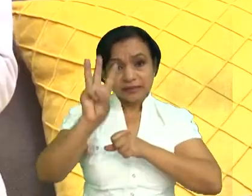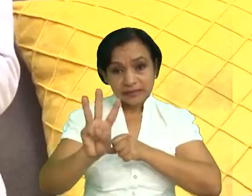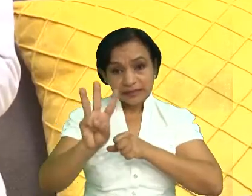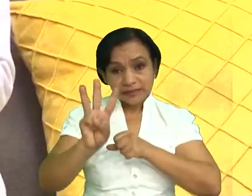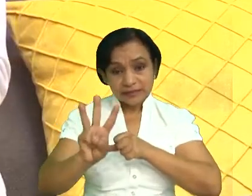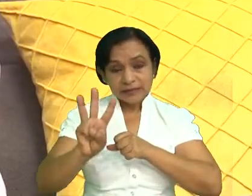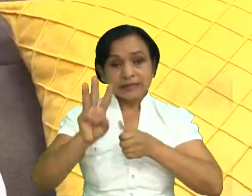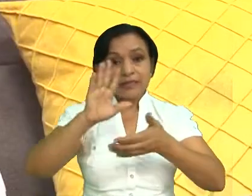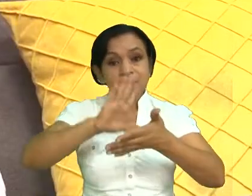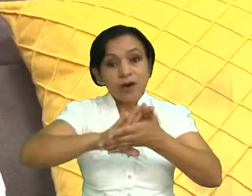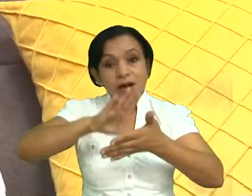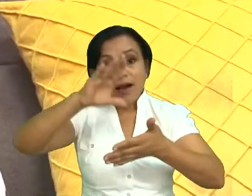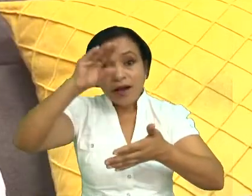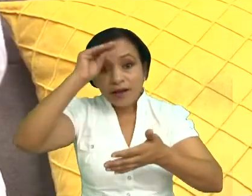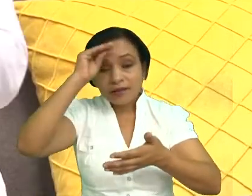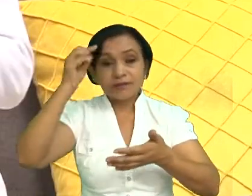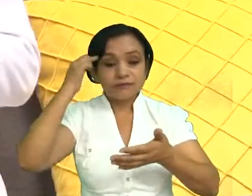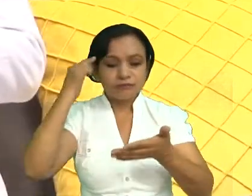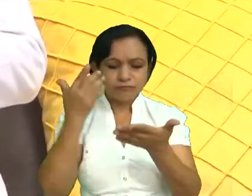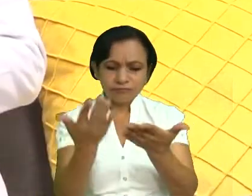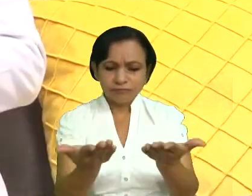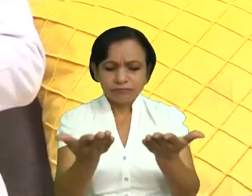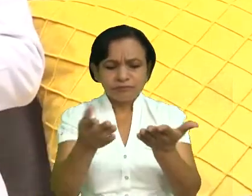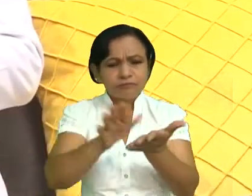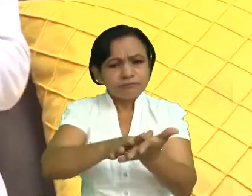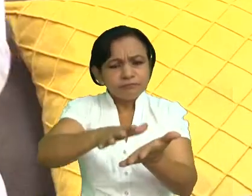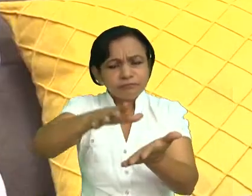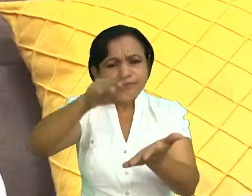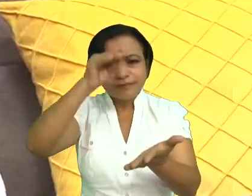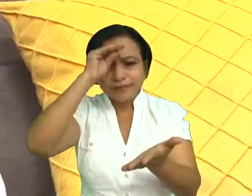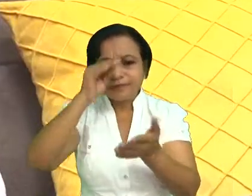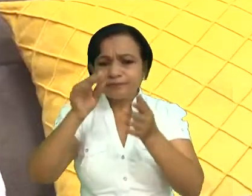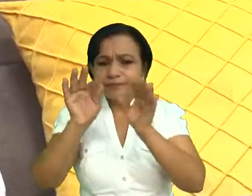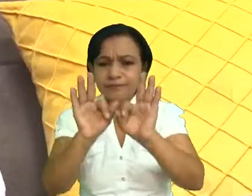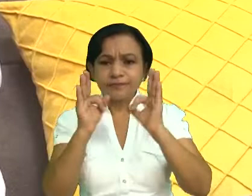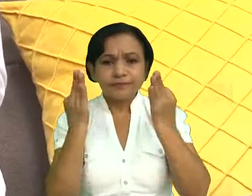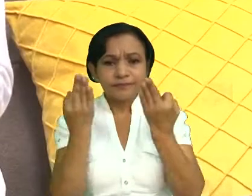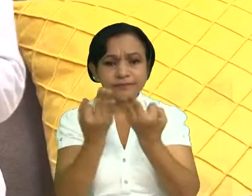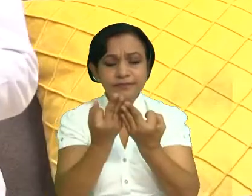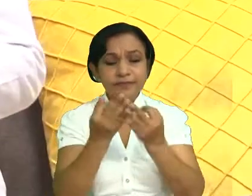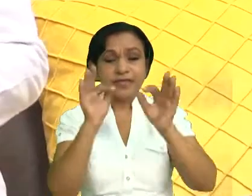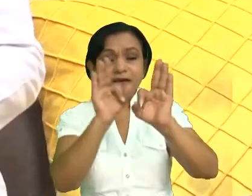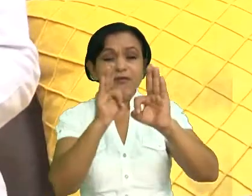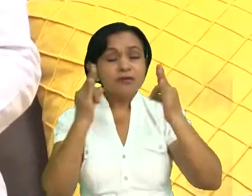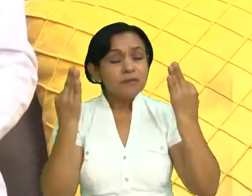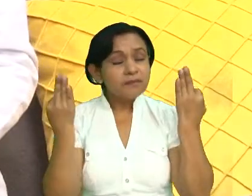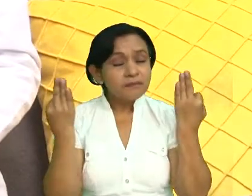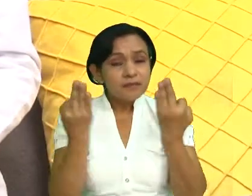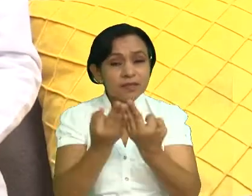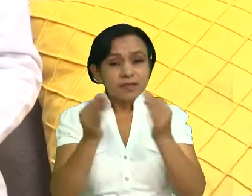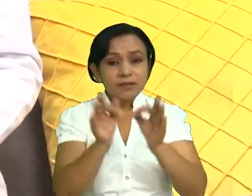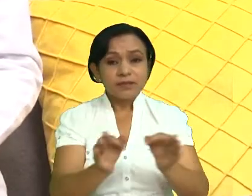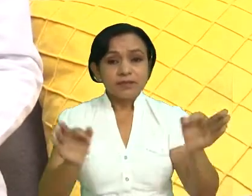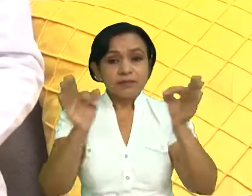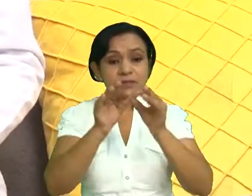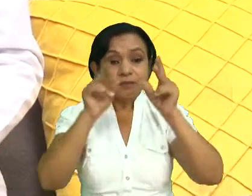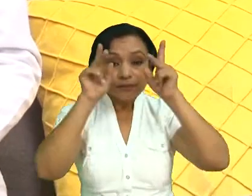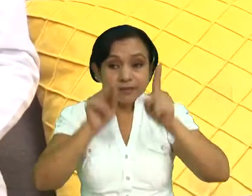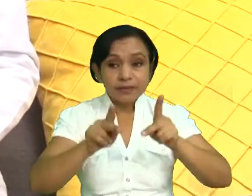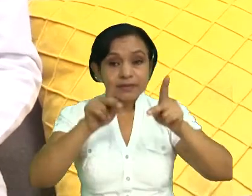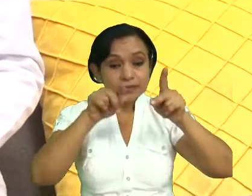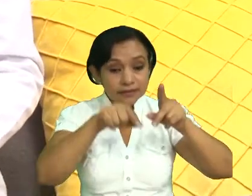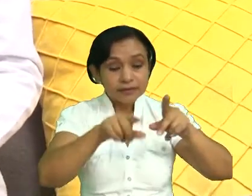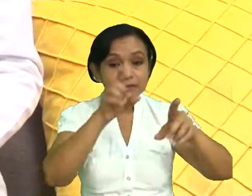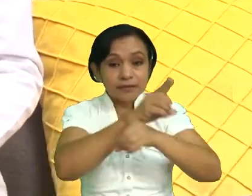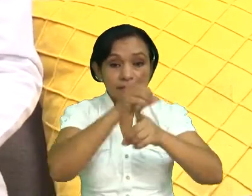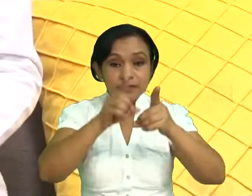el conocimiento a mano para la familia. La familia es el principal elemento que debe de estar enterado de